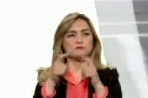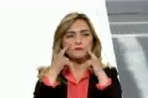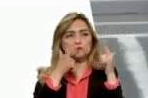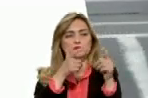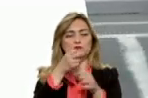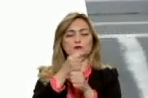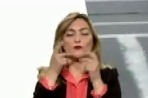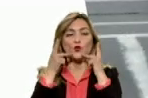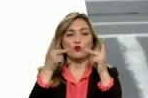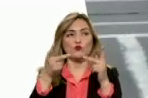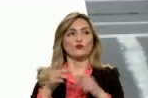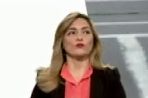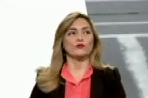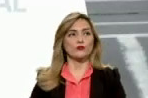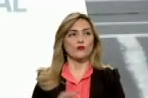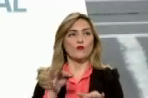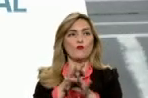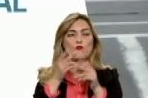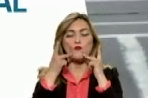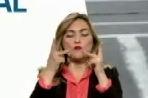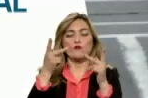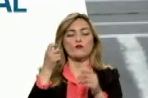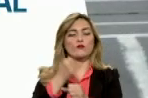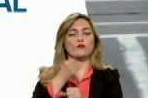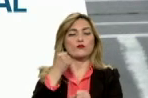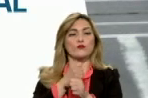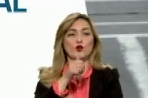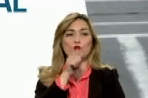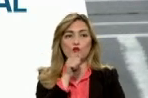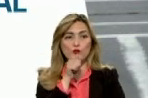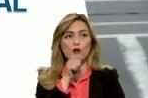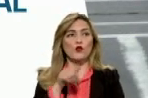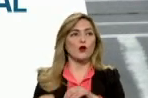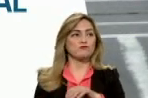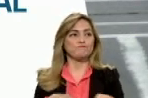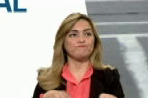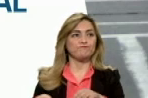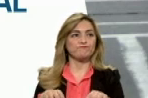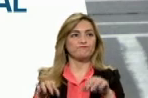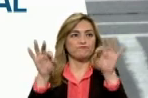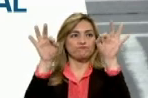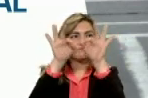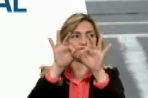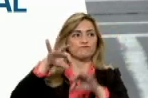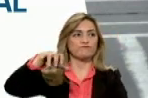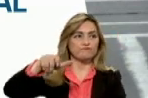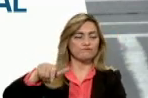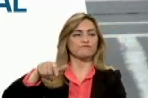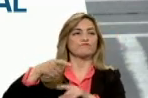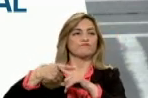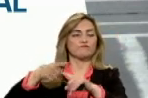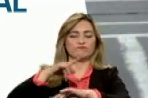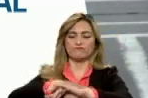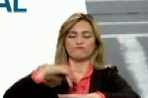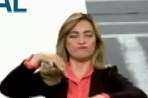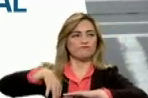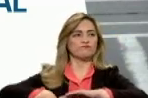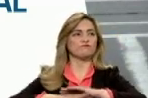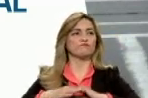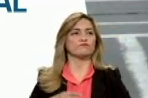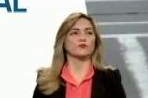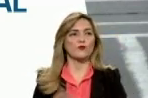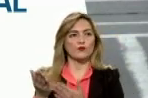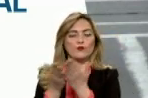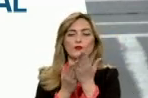pública, funcionarios públicos y trabajadores privados que realicen actividades en sectores estratégicos como electricidad y